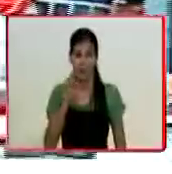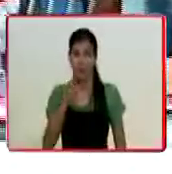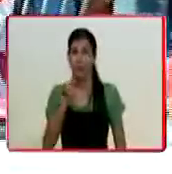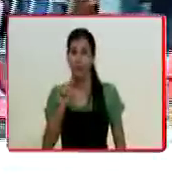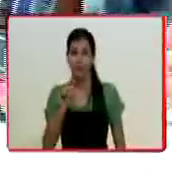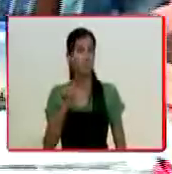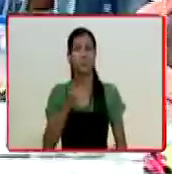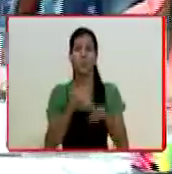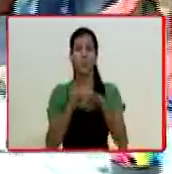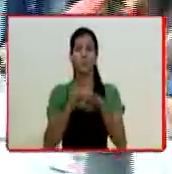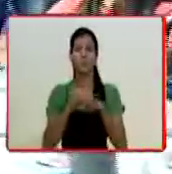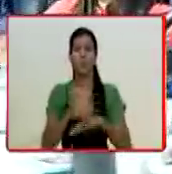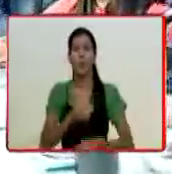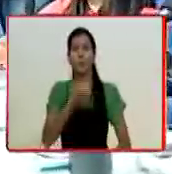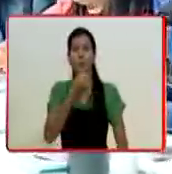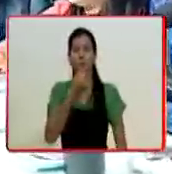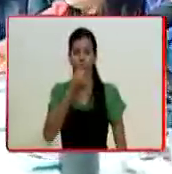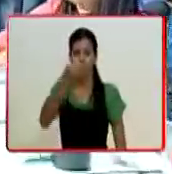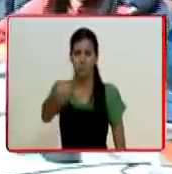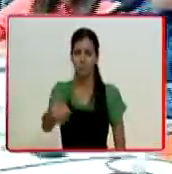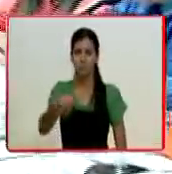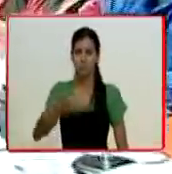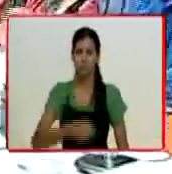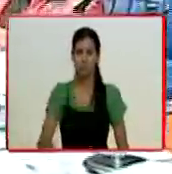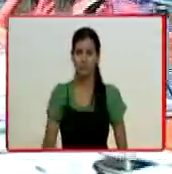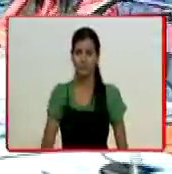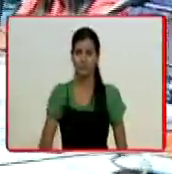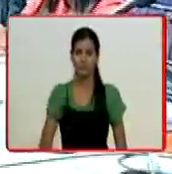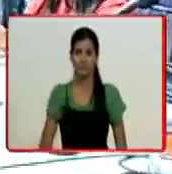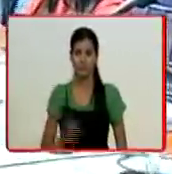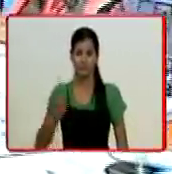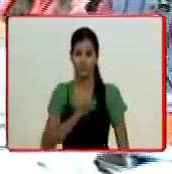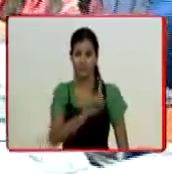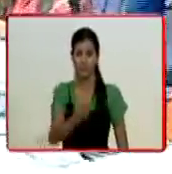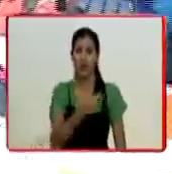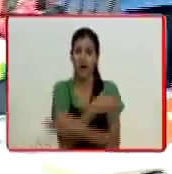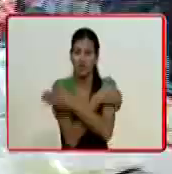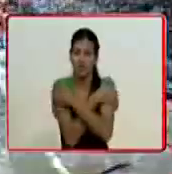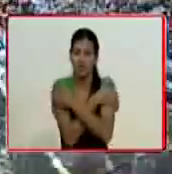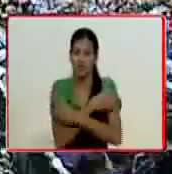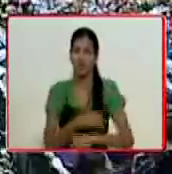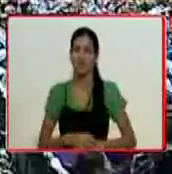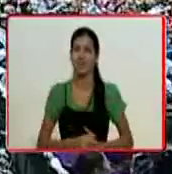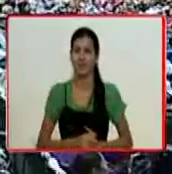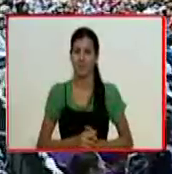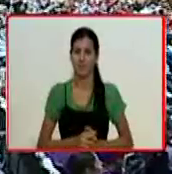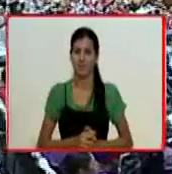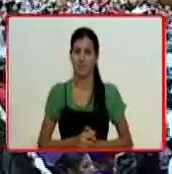paso al frente para poder abrazarlos.